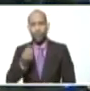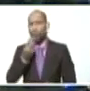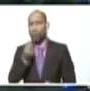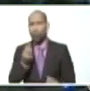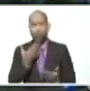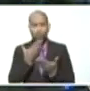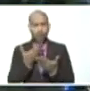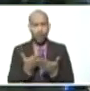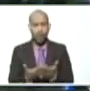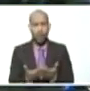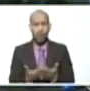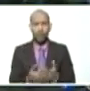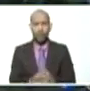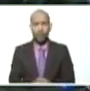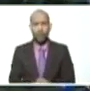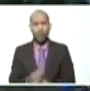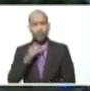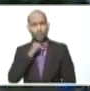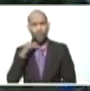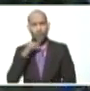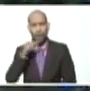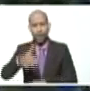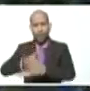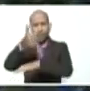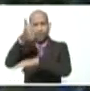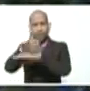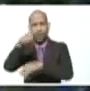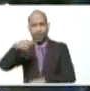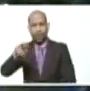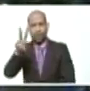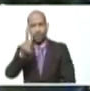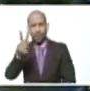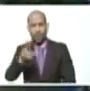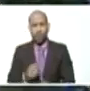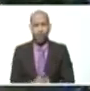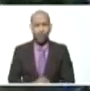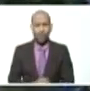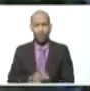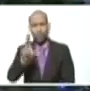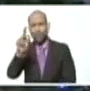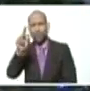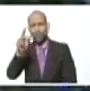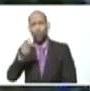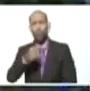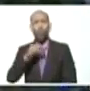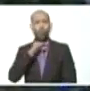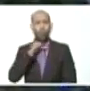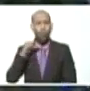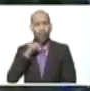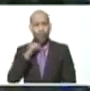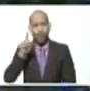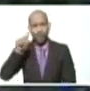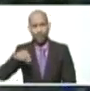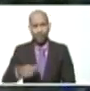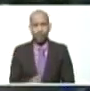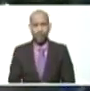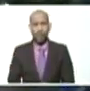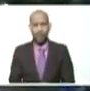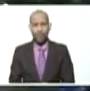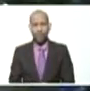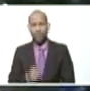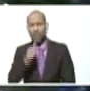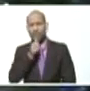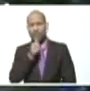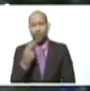Gracias al Cardenal Jorge Urosa, gracias al Cardenal Baltasar Porras, a quien